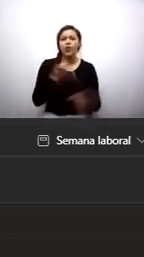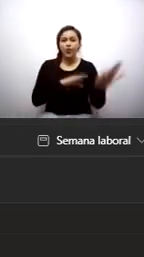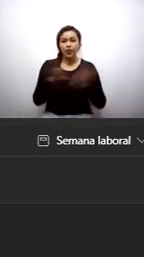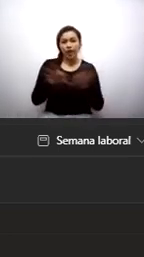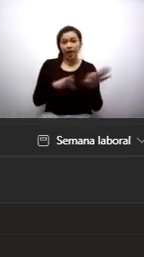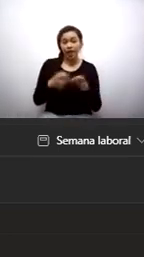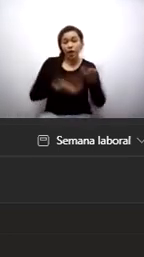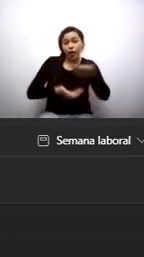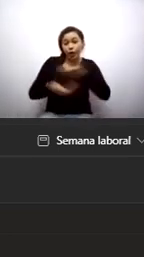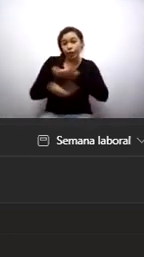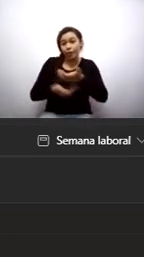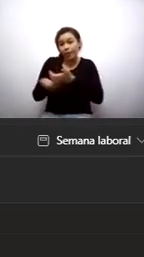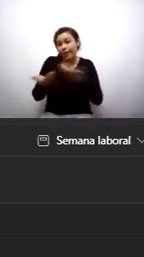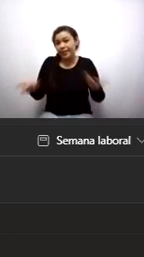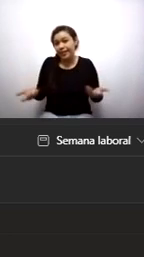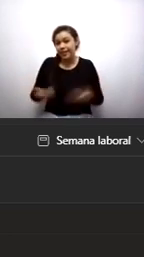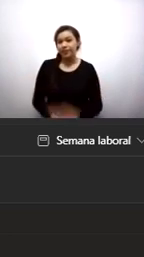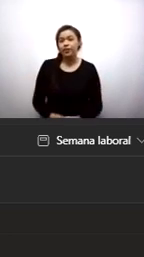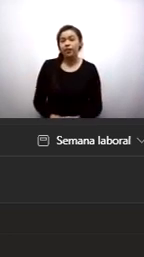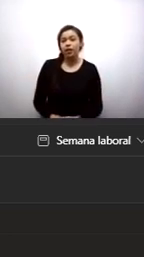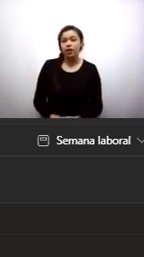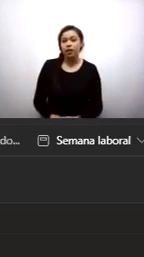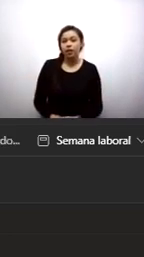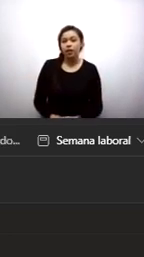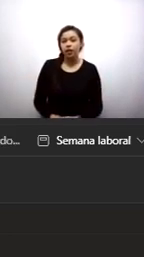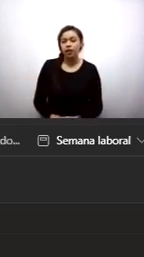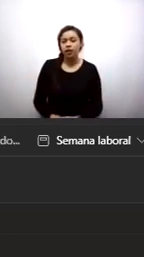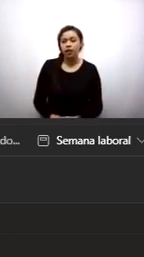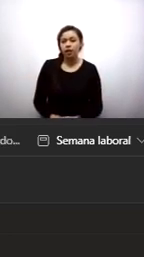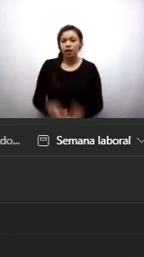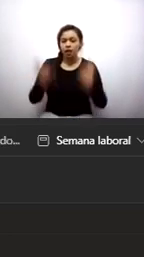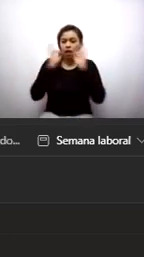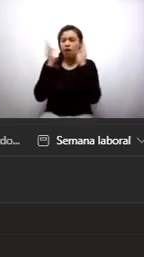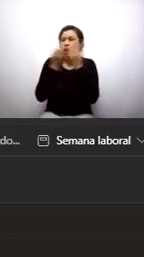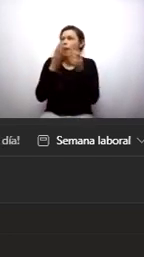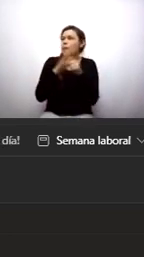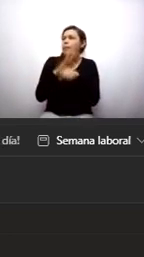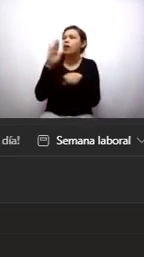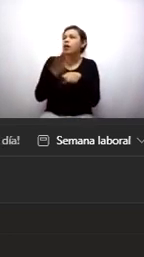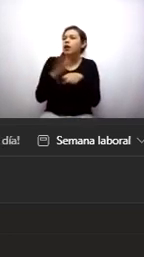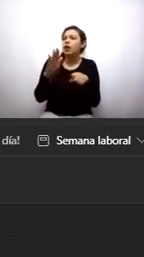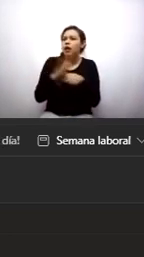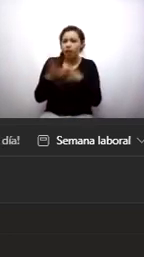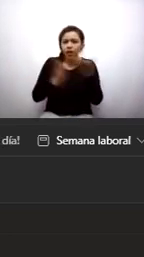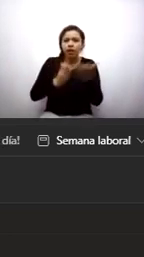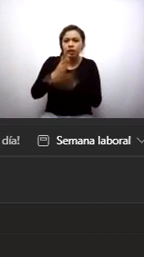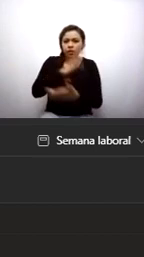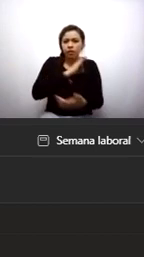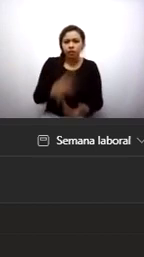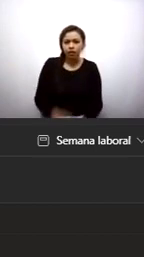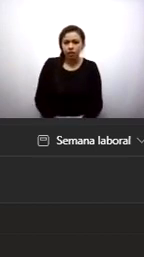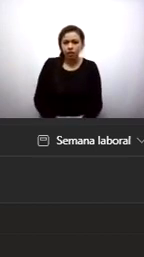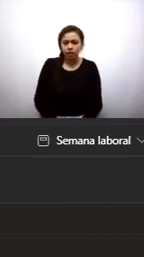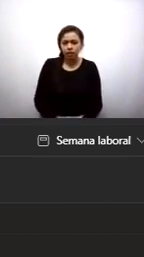hecho de manera, pues, un poquito más accesible. No